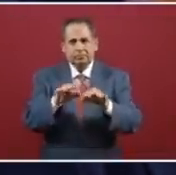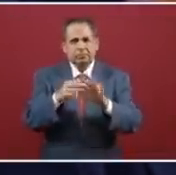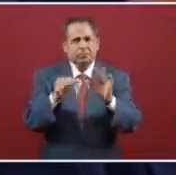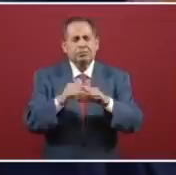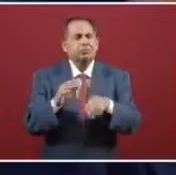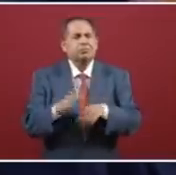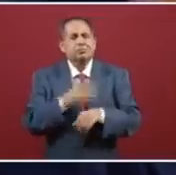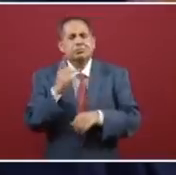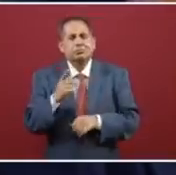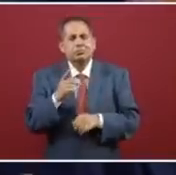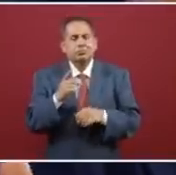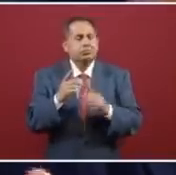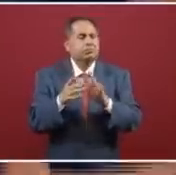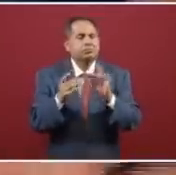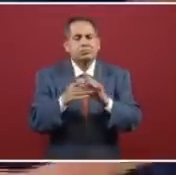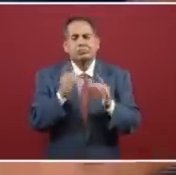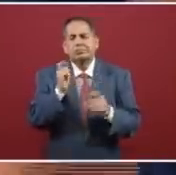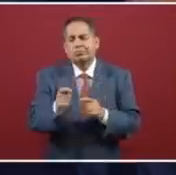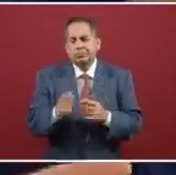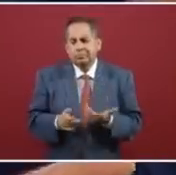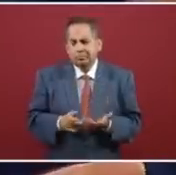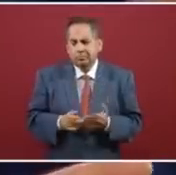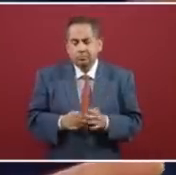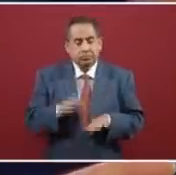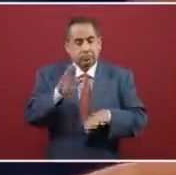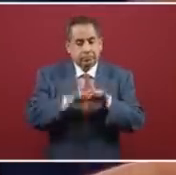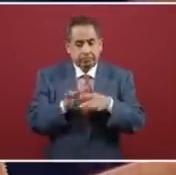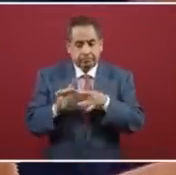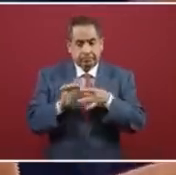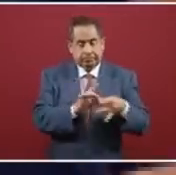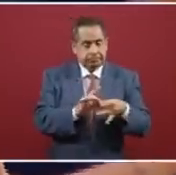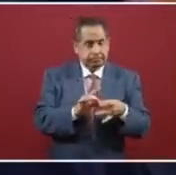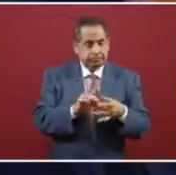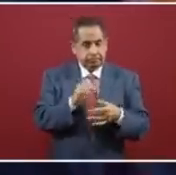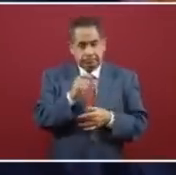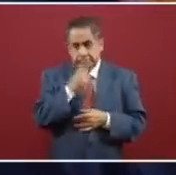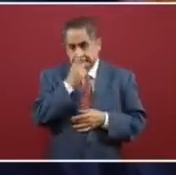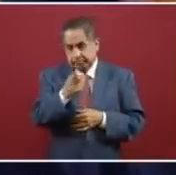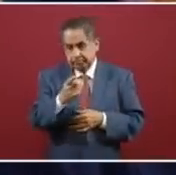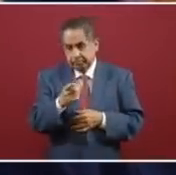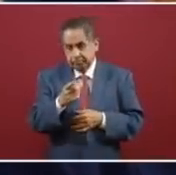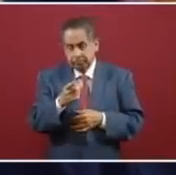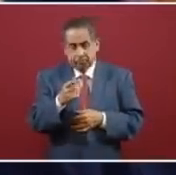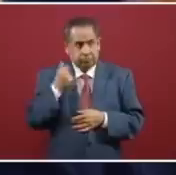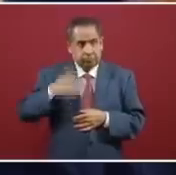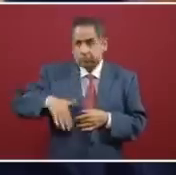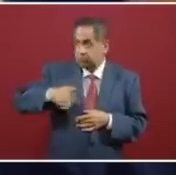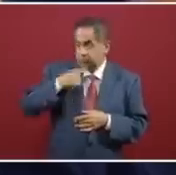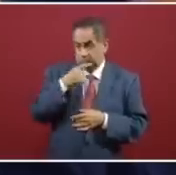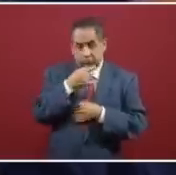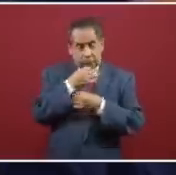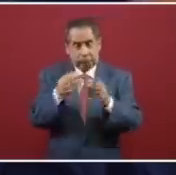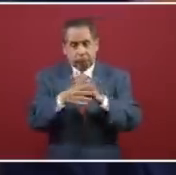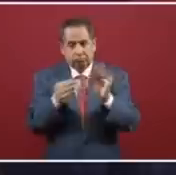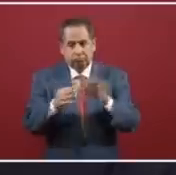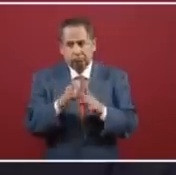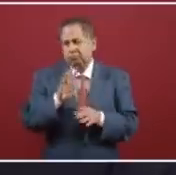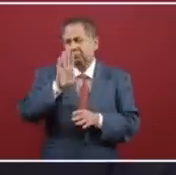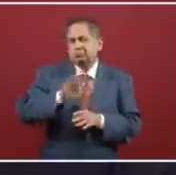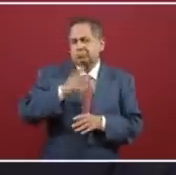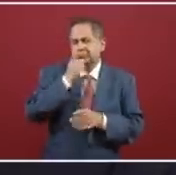porque ha generado mucho e incluso se liga se liga hacia el hígado en los últimos días a las